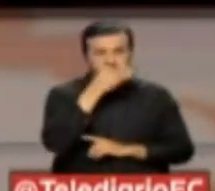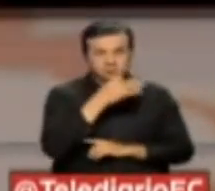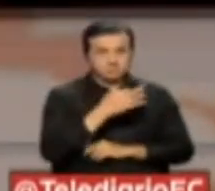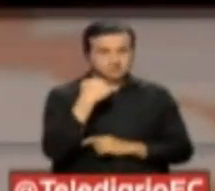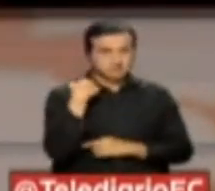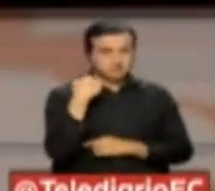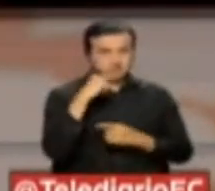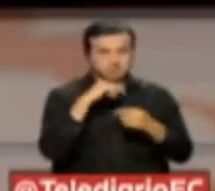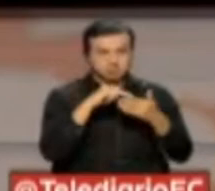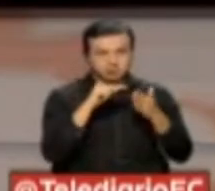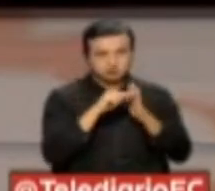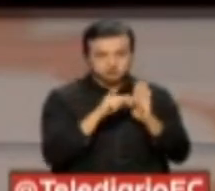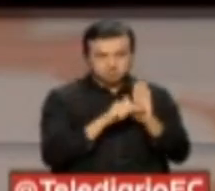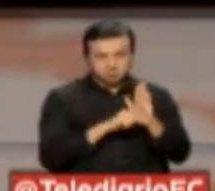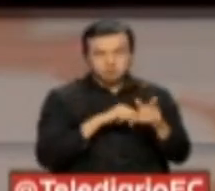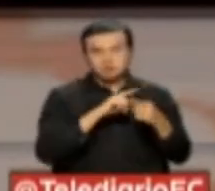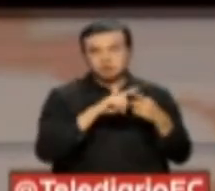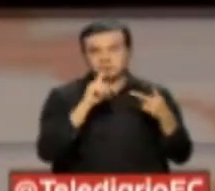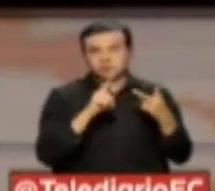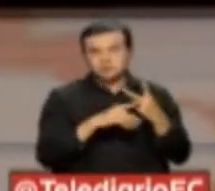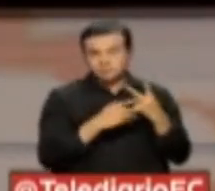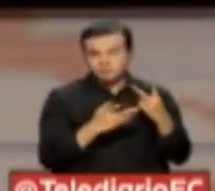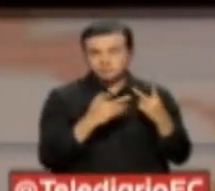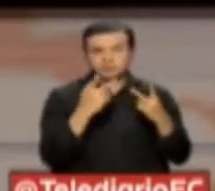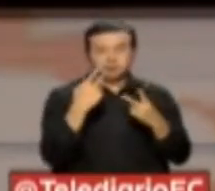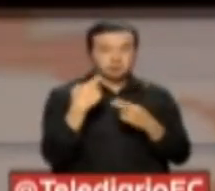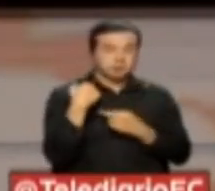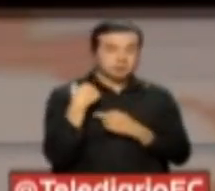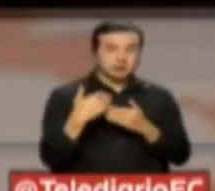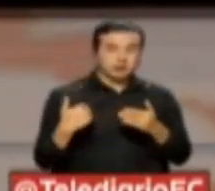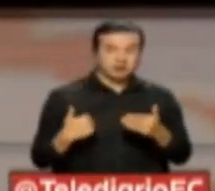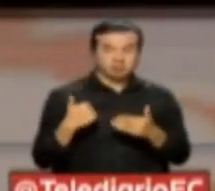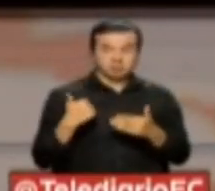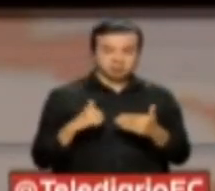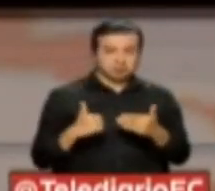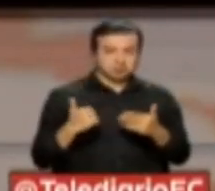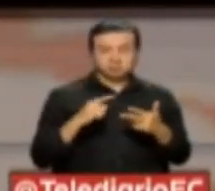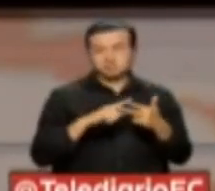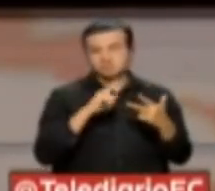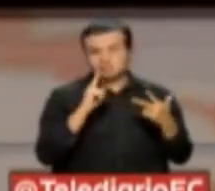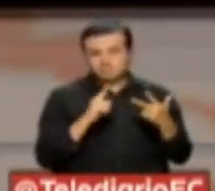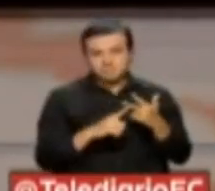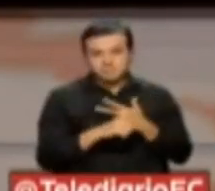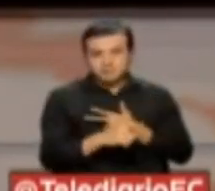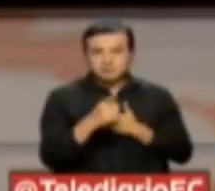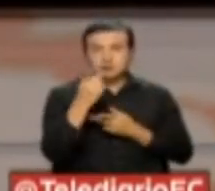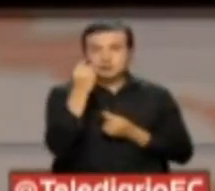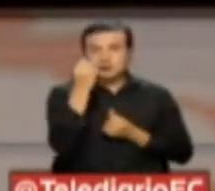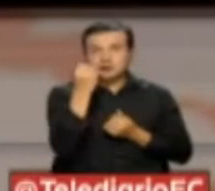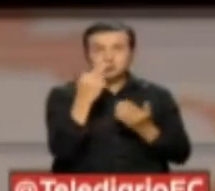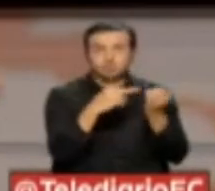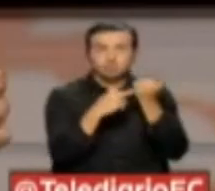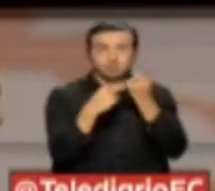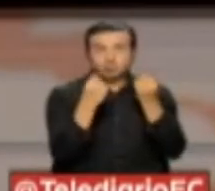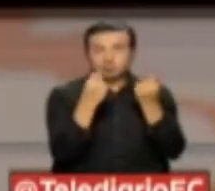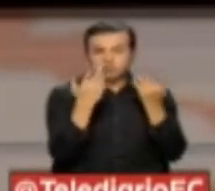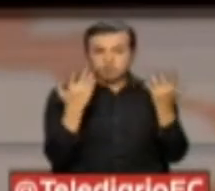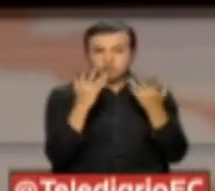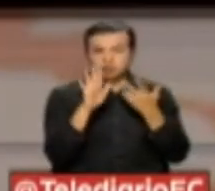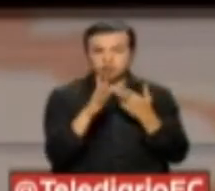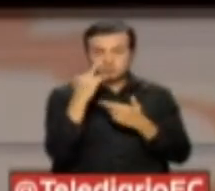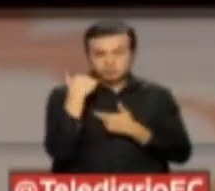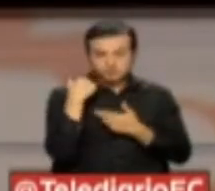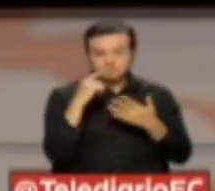parámetros luego tenemos la forma como ha cumplido sus funciones luego tenemos el manejo de los recursos económicos en su